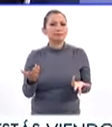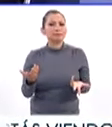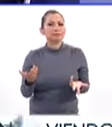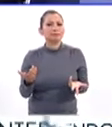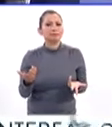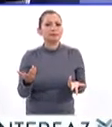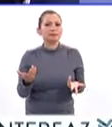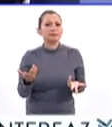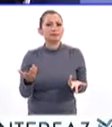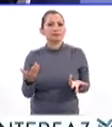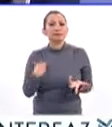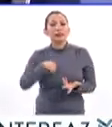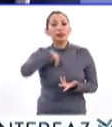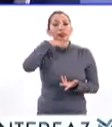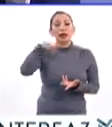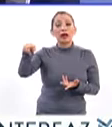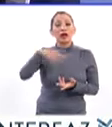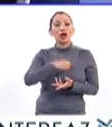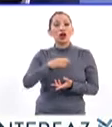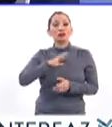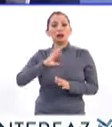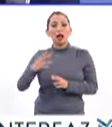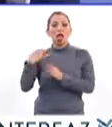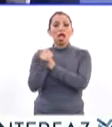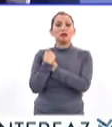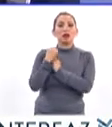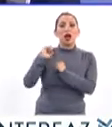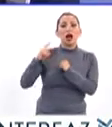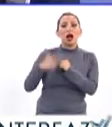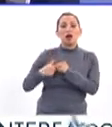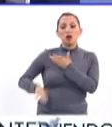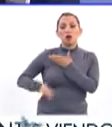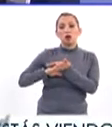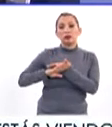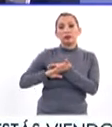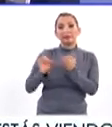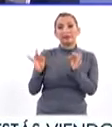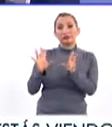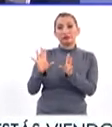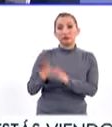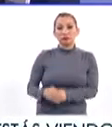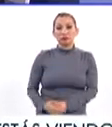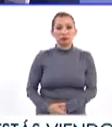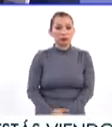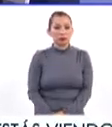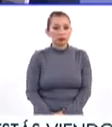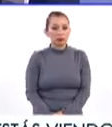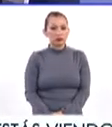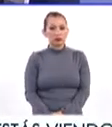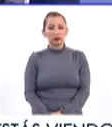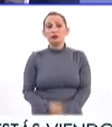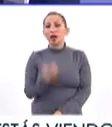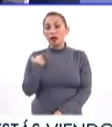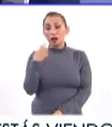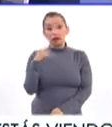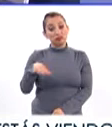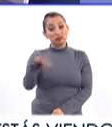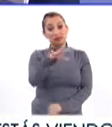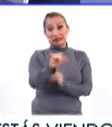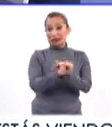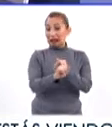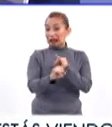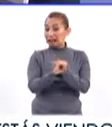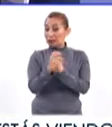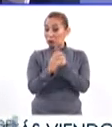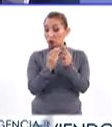sin que te des cuenta, los hijos ya son presos de algún tipo de circunstancia negativa. Así es, con el mundo cibernético